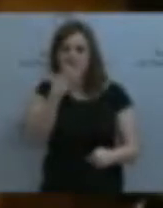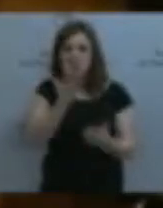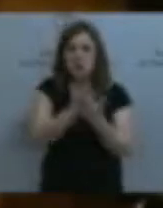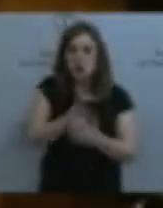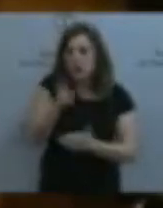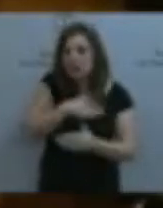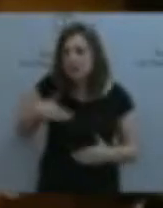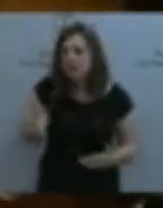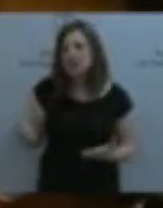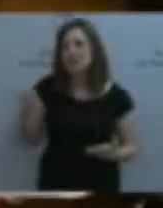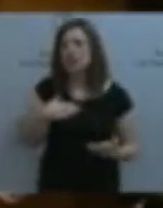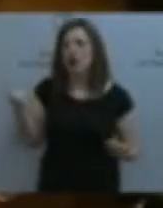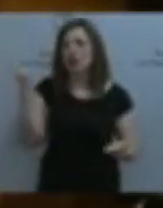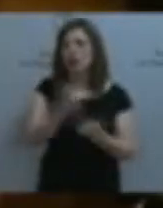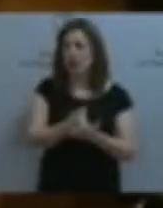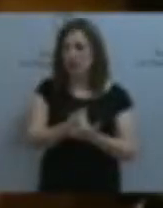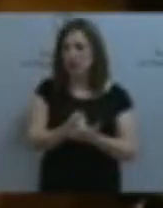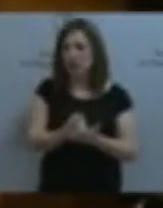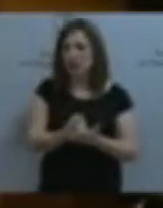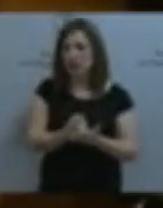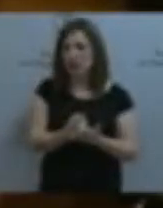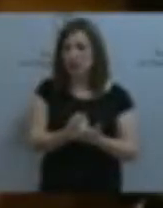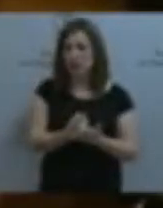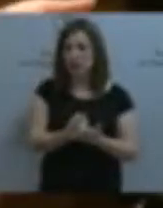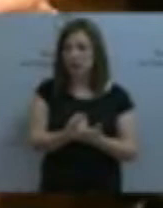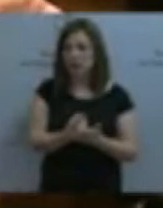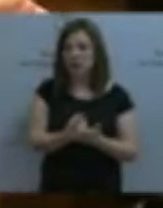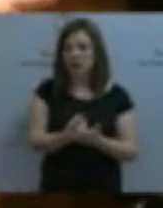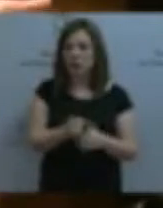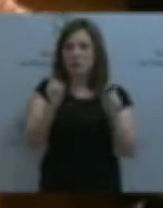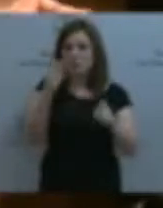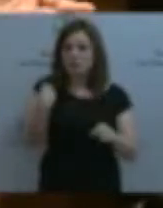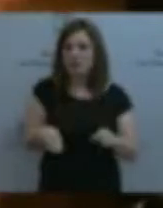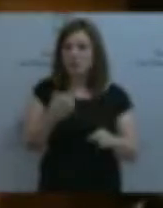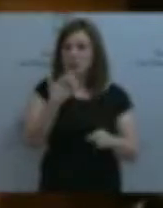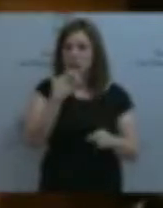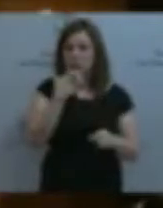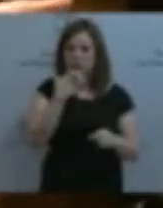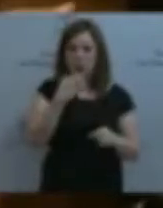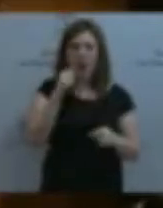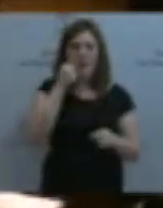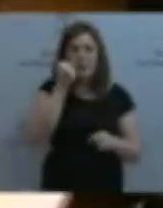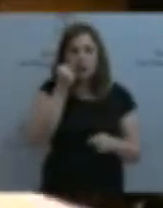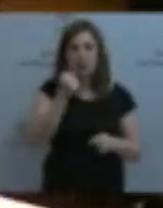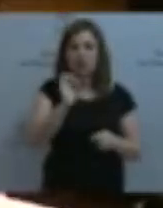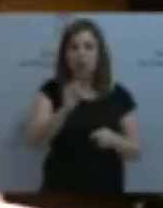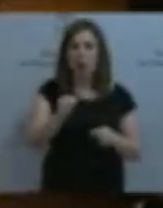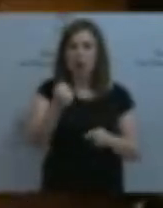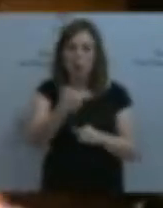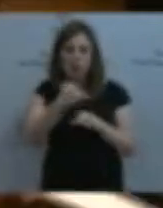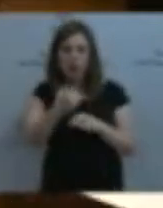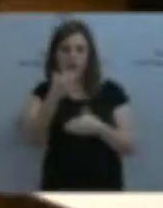necesitaban volver otra vez a recibir exactamente la misma lección, pero un cóctel de frutas a 0,10 o batidos de leche a